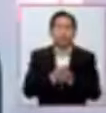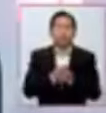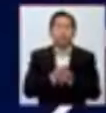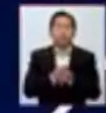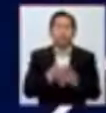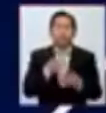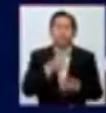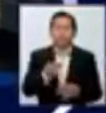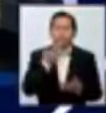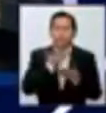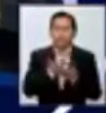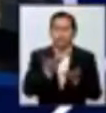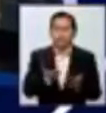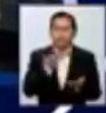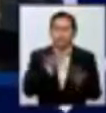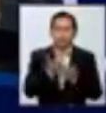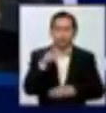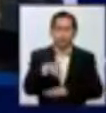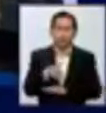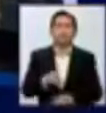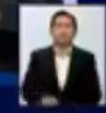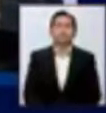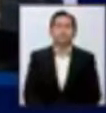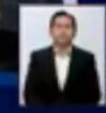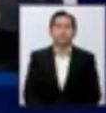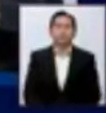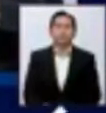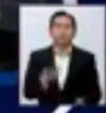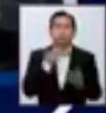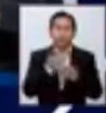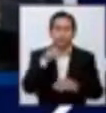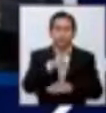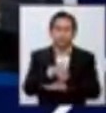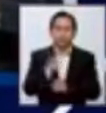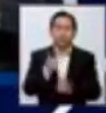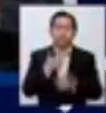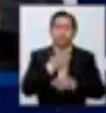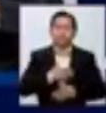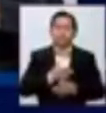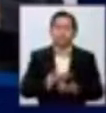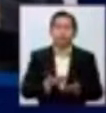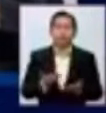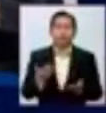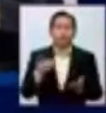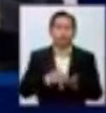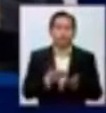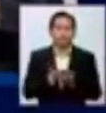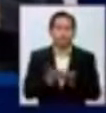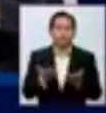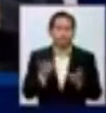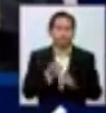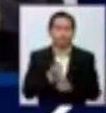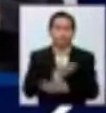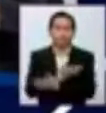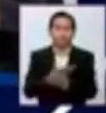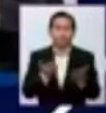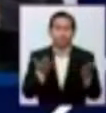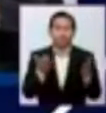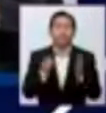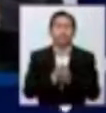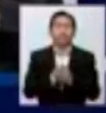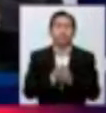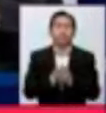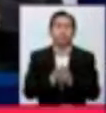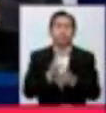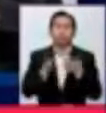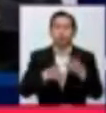Sara, qué gusto, bienvenida, buenas noches. Muy buenas noches, un placer estar con ustedes, un saludo fraternal para